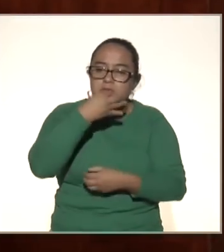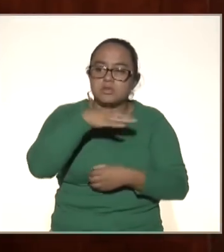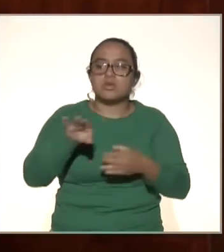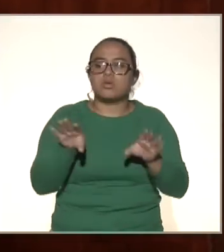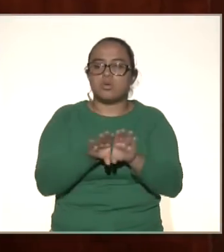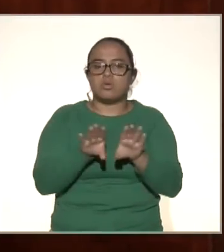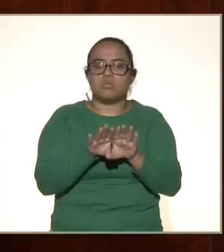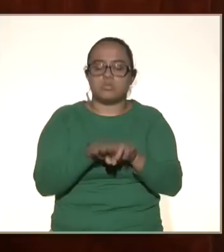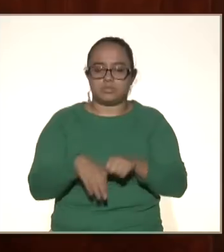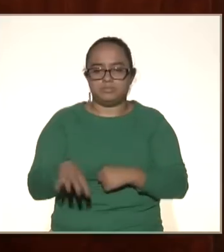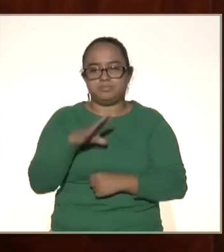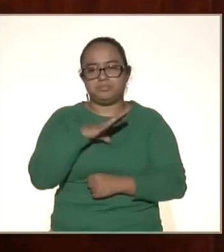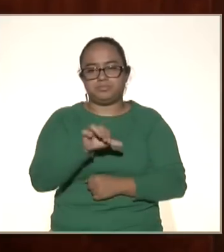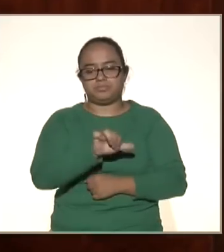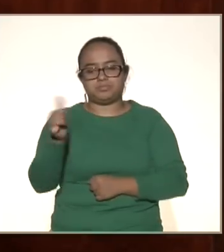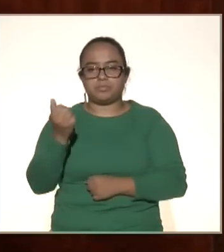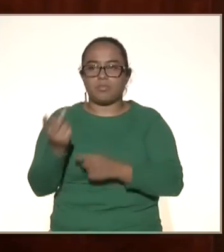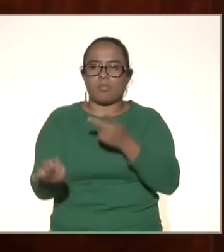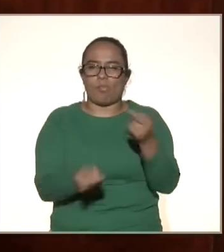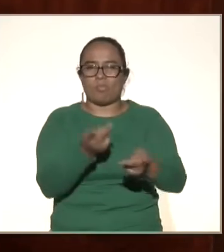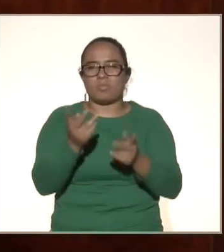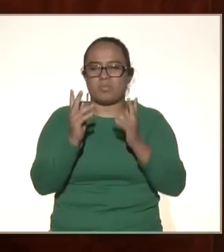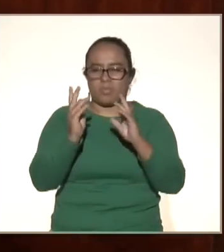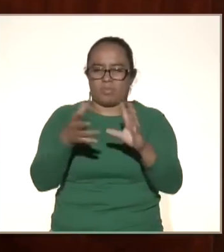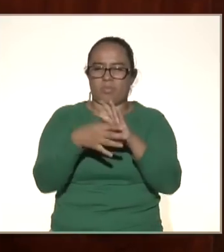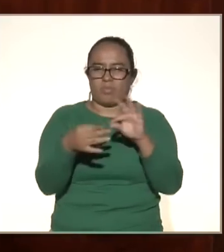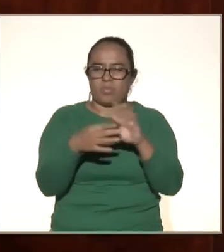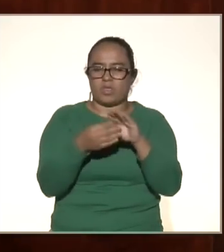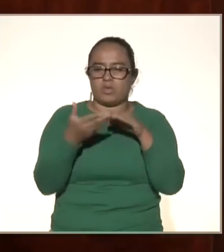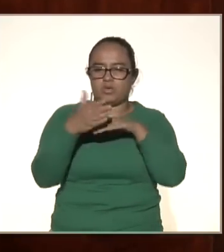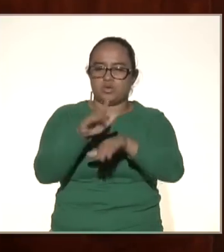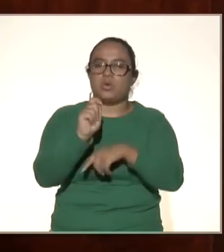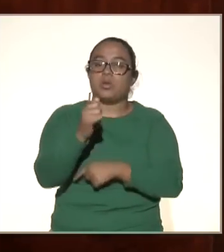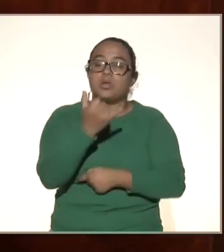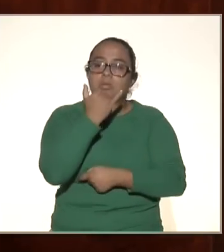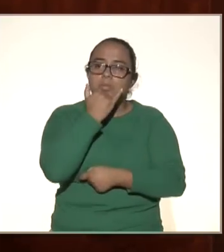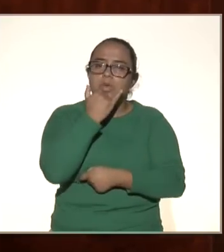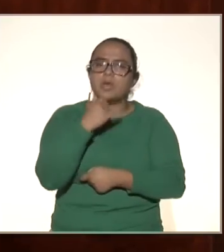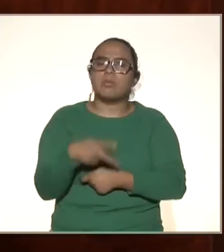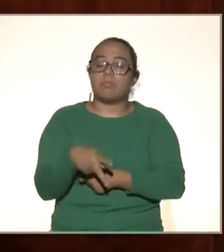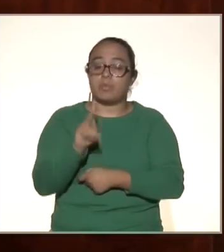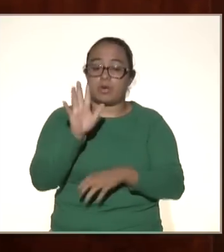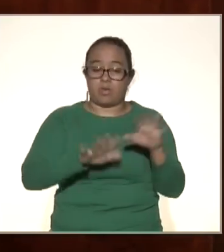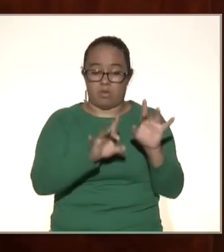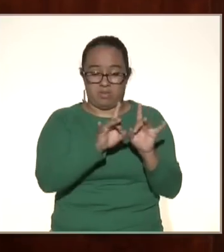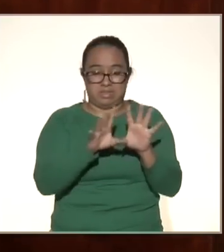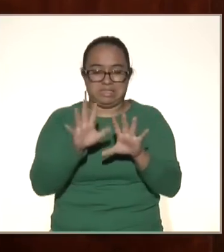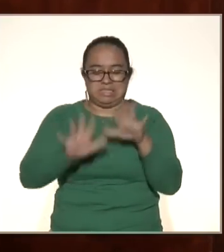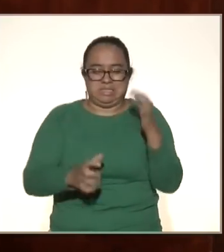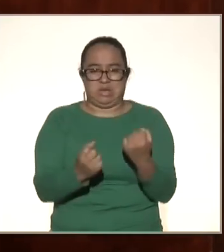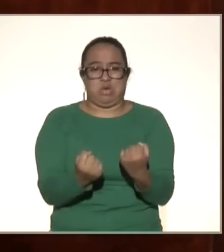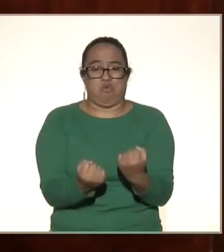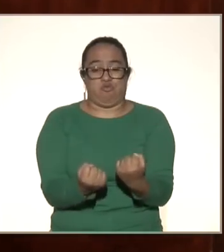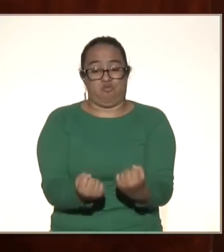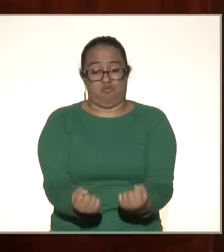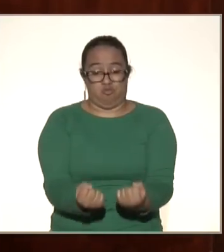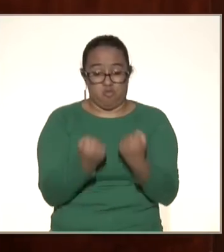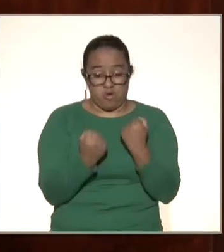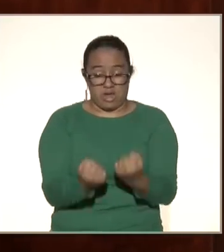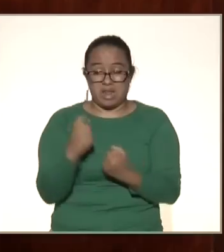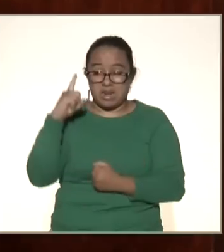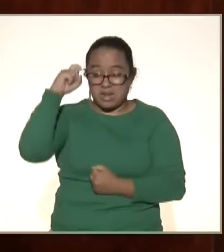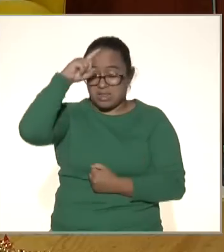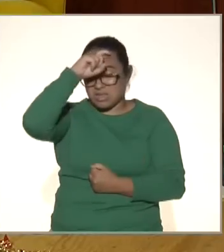nos llegaban preguntas respecto a, ya se habló del perdón, pero nos dicen, hay situaciones que son tan fuertes que a lo mejor pues no es